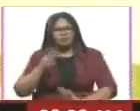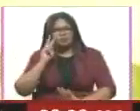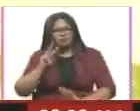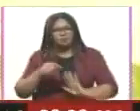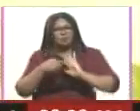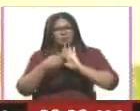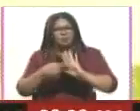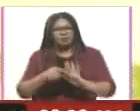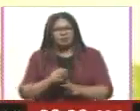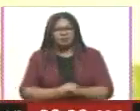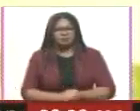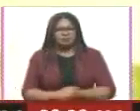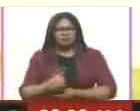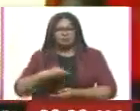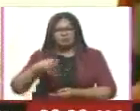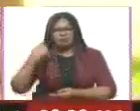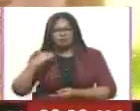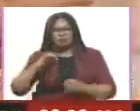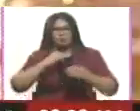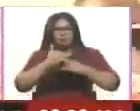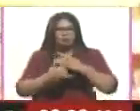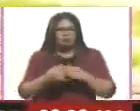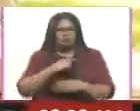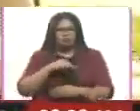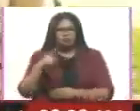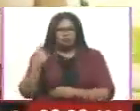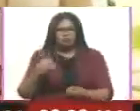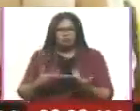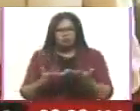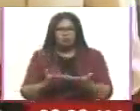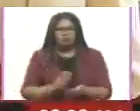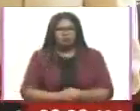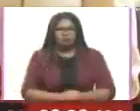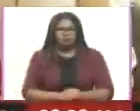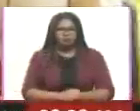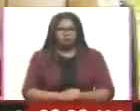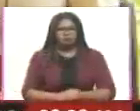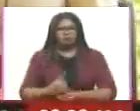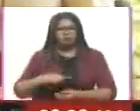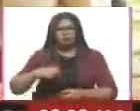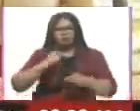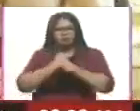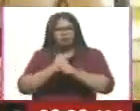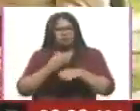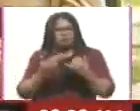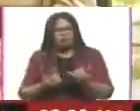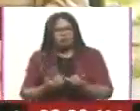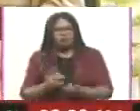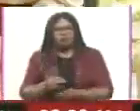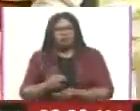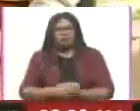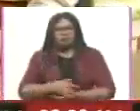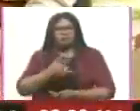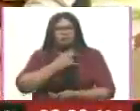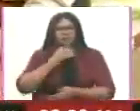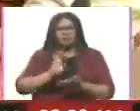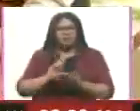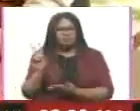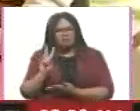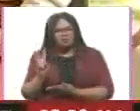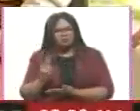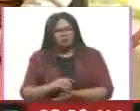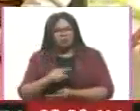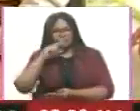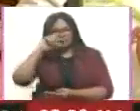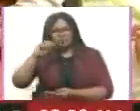que tiene el proyecto que nosotros llevamos. Nosotros hemos venido trabajando en el plan de recuperación de la UCB, pero el presidente Nicolás Maduro, además,